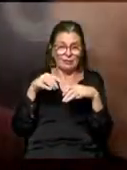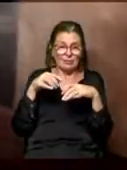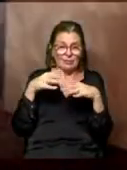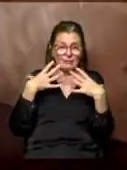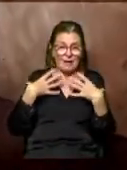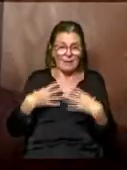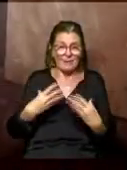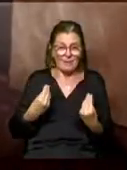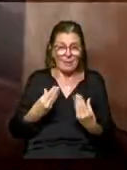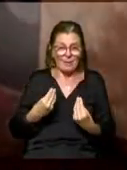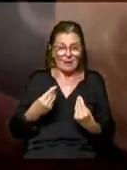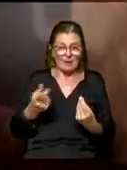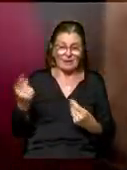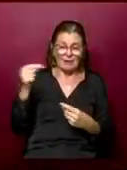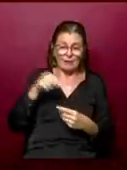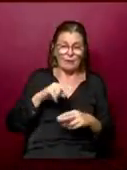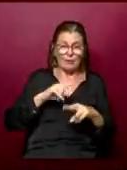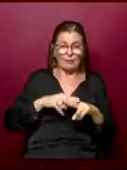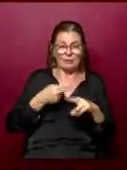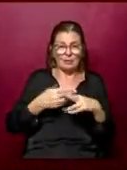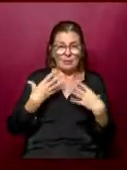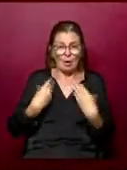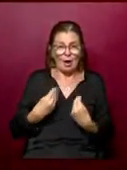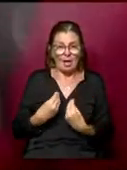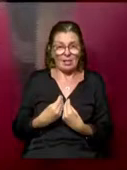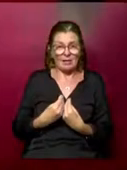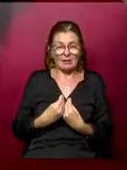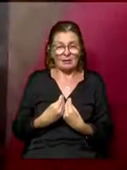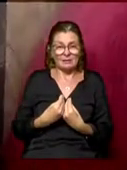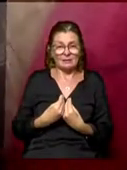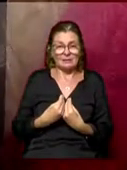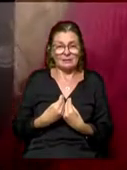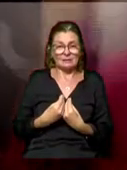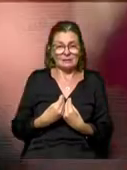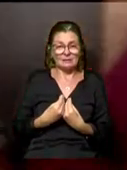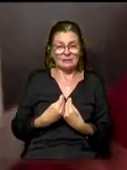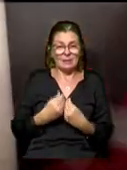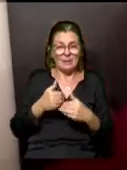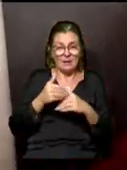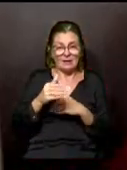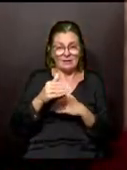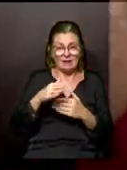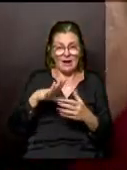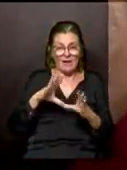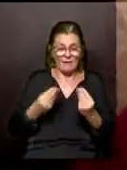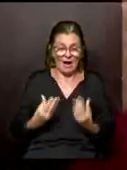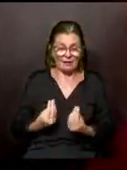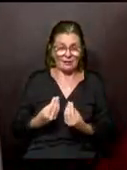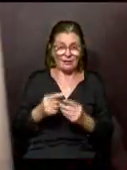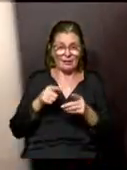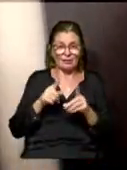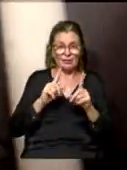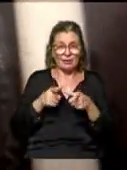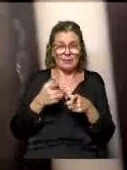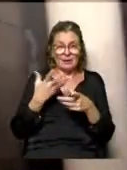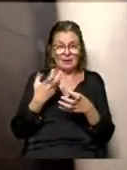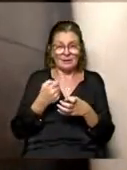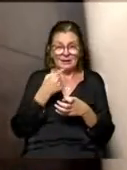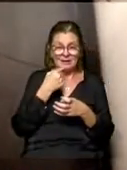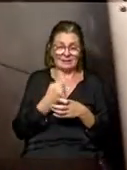empapada y viene empapada directamente, digo, más allá del barro, ¿no? Que eso también implica